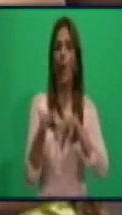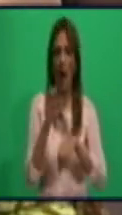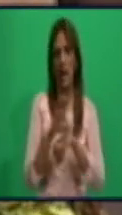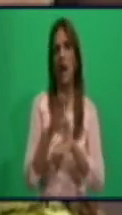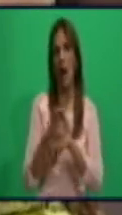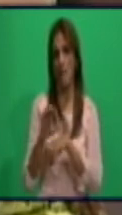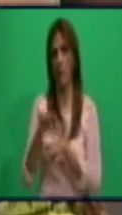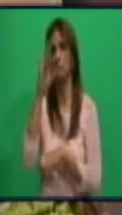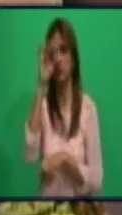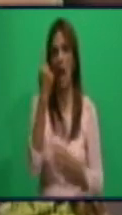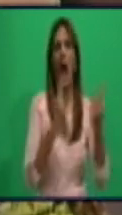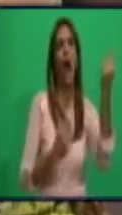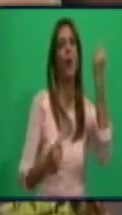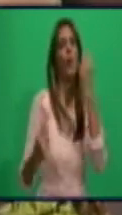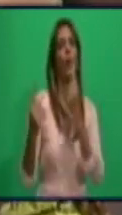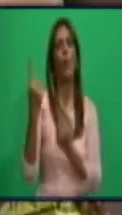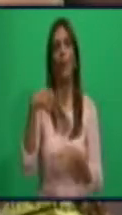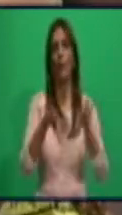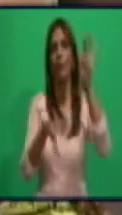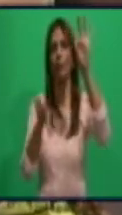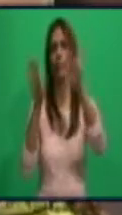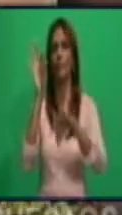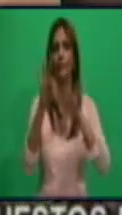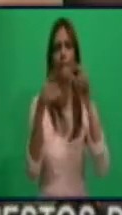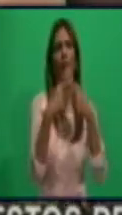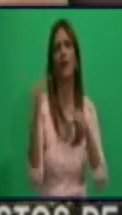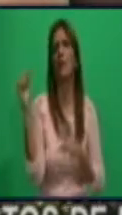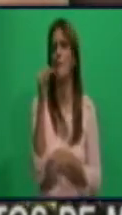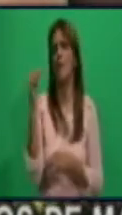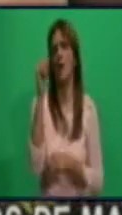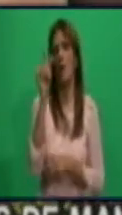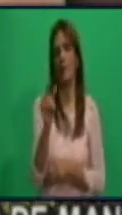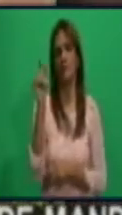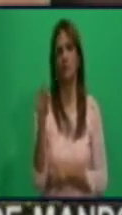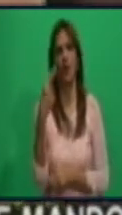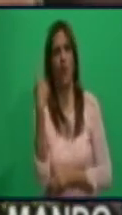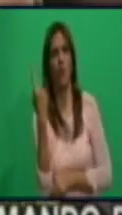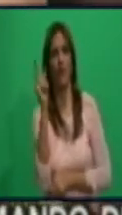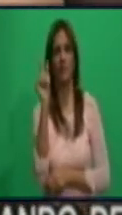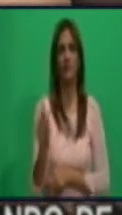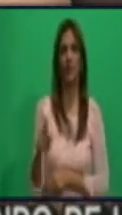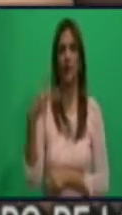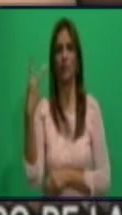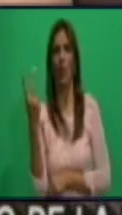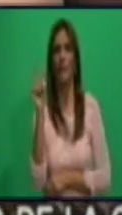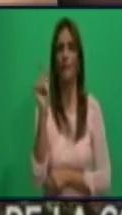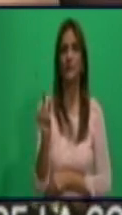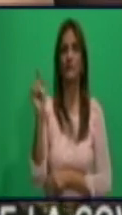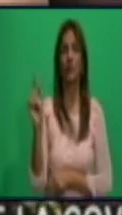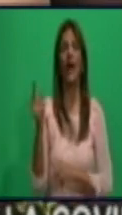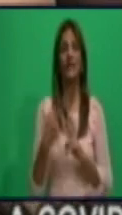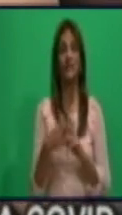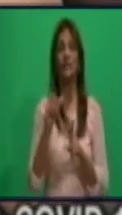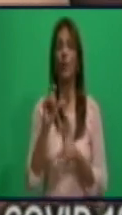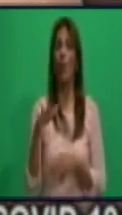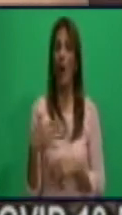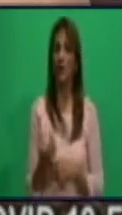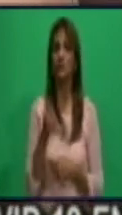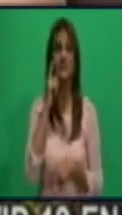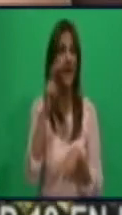han sido casos los mínimos. Un caso, dos casos, cuando más, y cuando se ha ido a la investigación epidemiológica han tenido